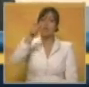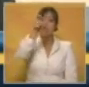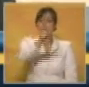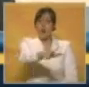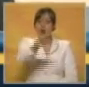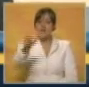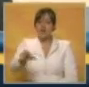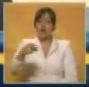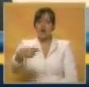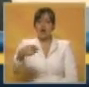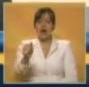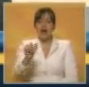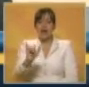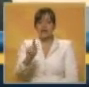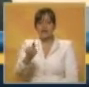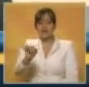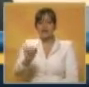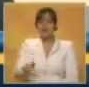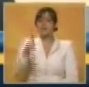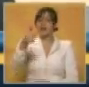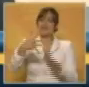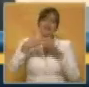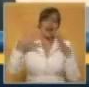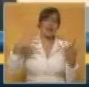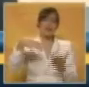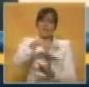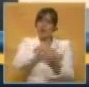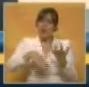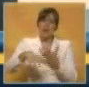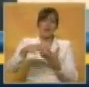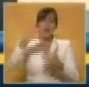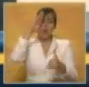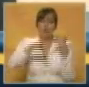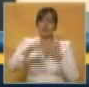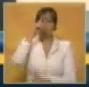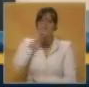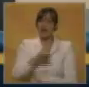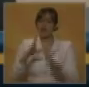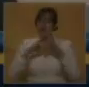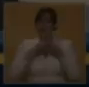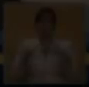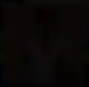ha sufrido una de las tragedias más grandes de los últimos años en el continente americano.